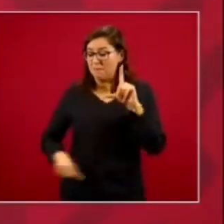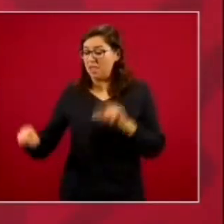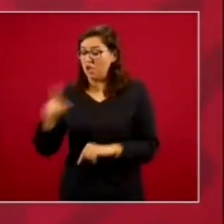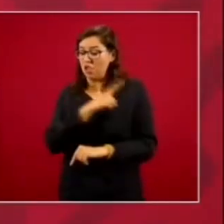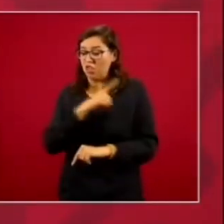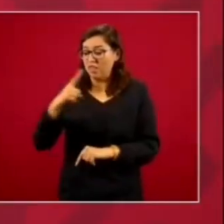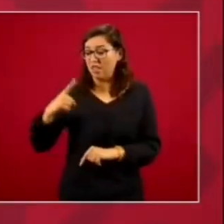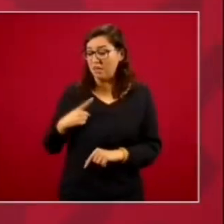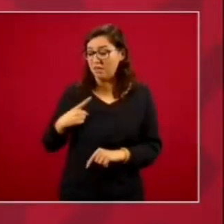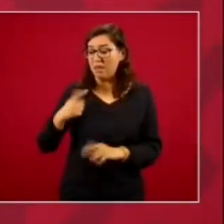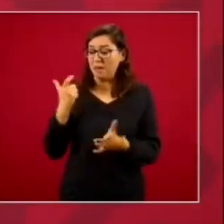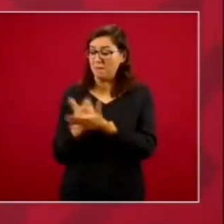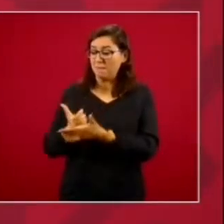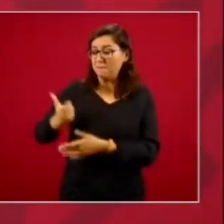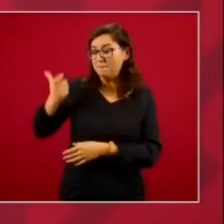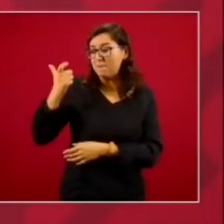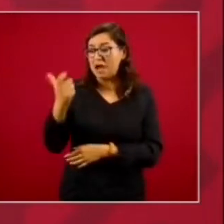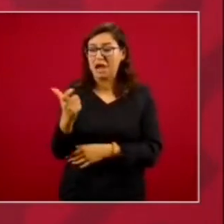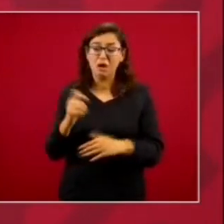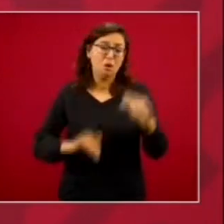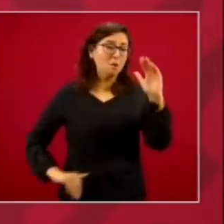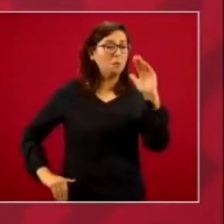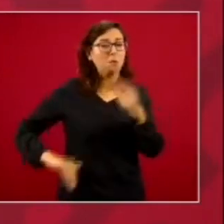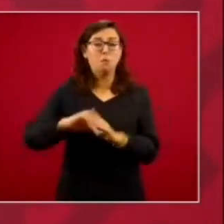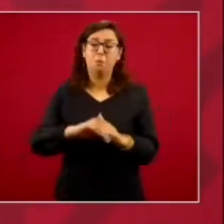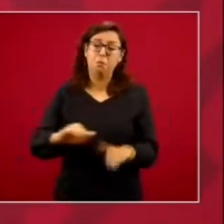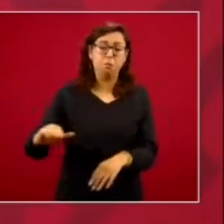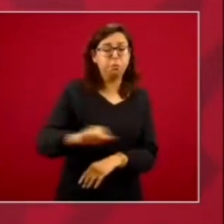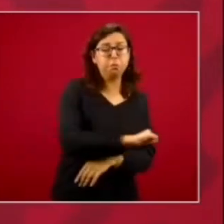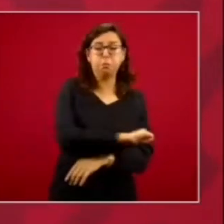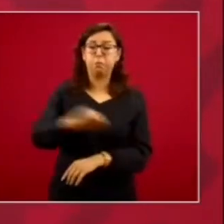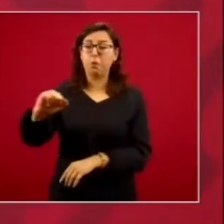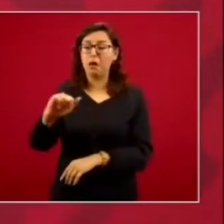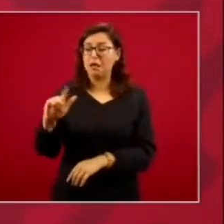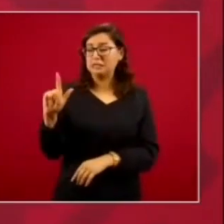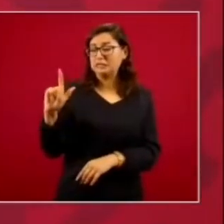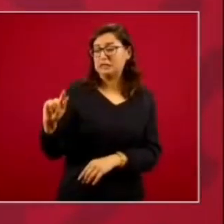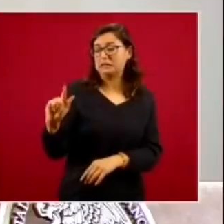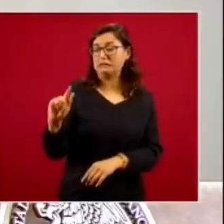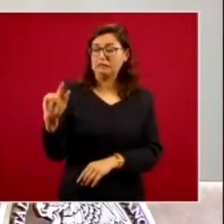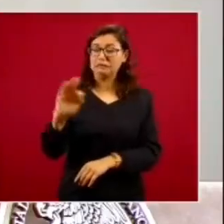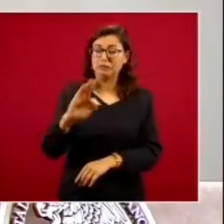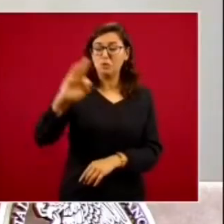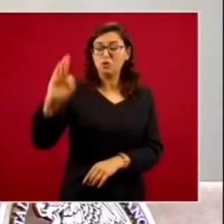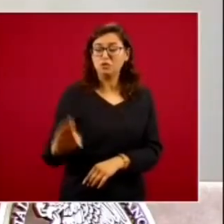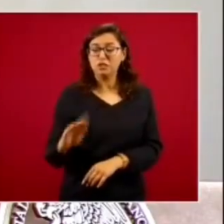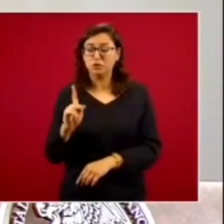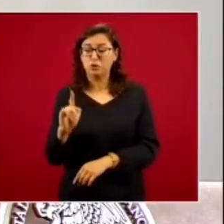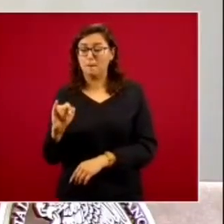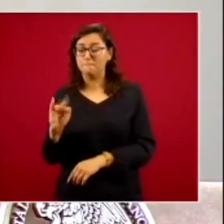Interno Bruto, una exageración. Creo que hasta es 8 columnas en el periódico.